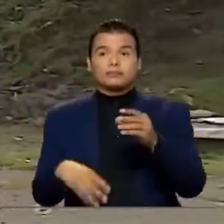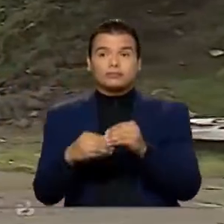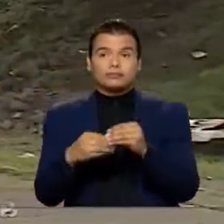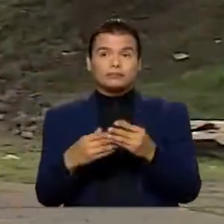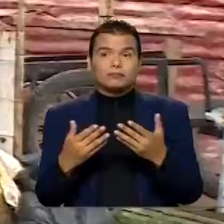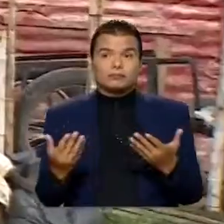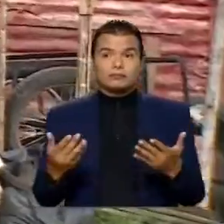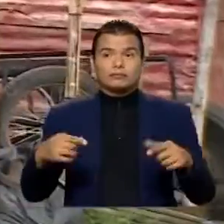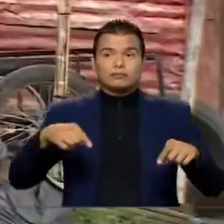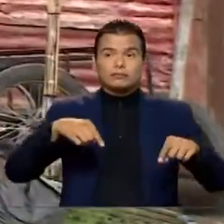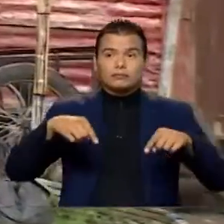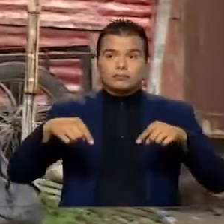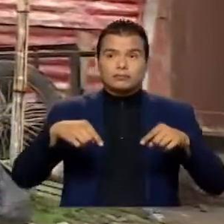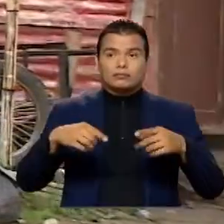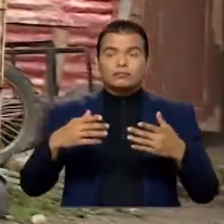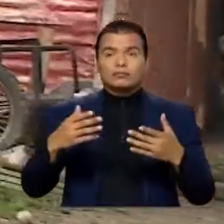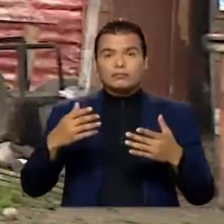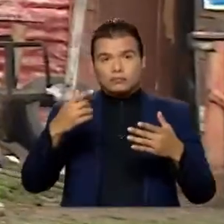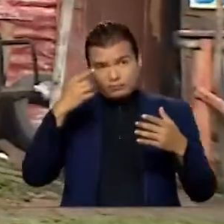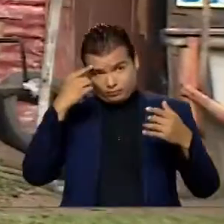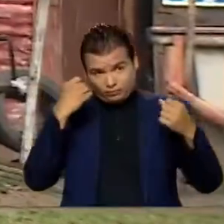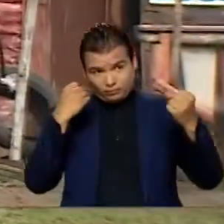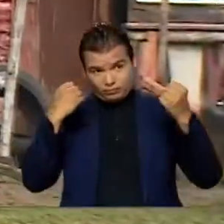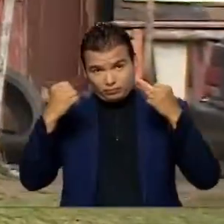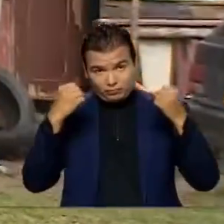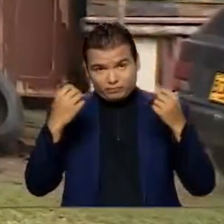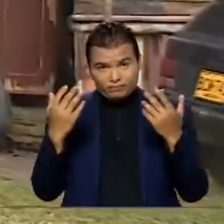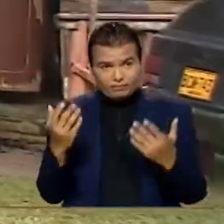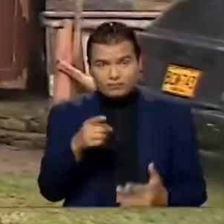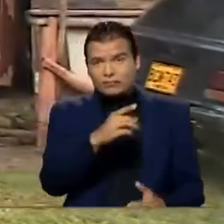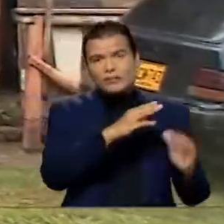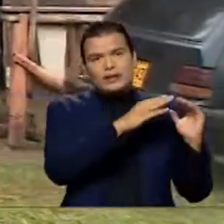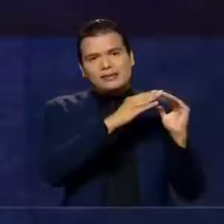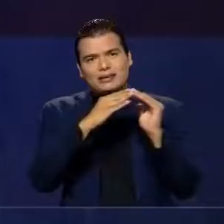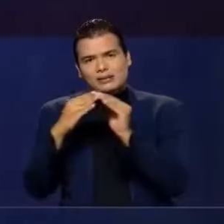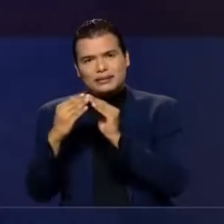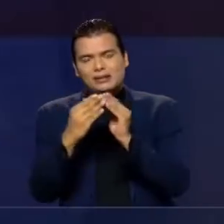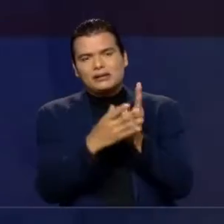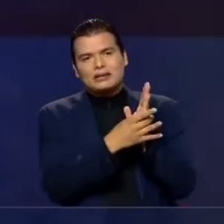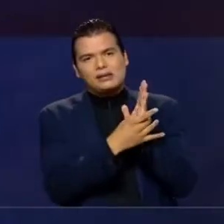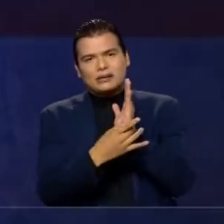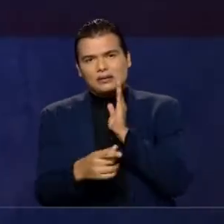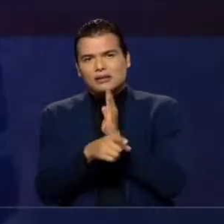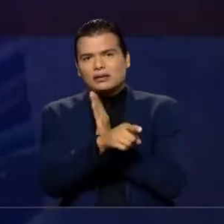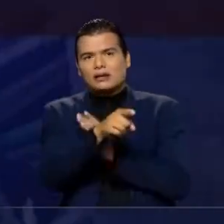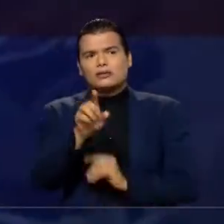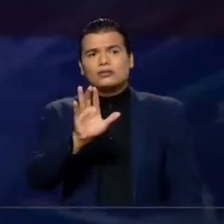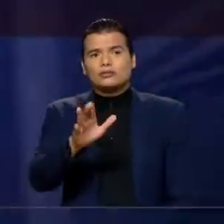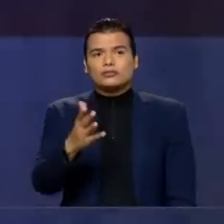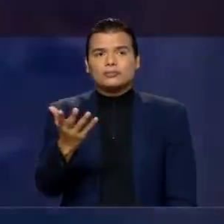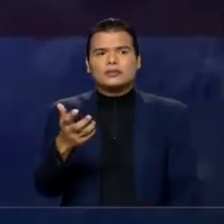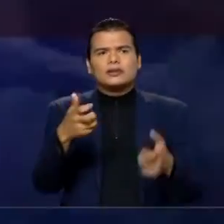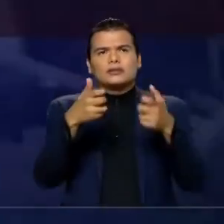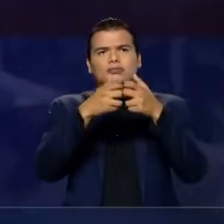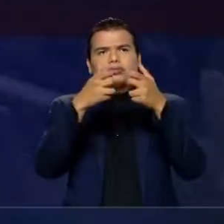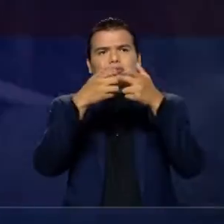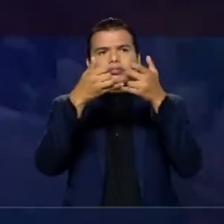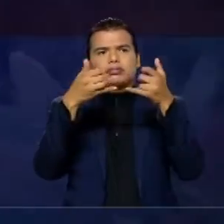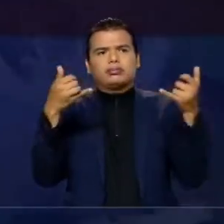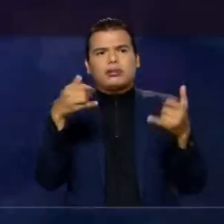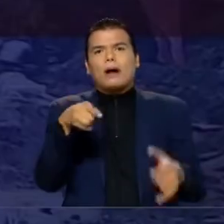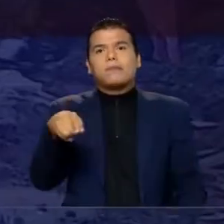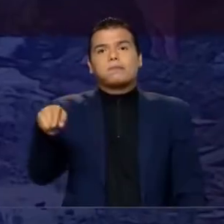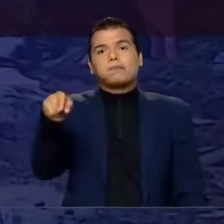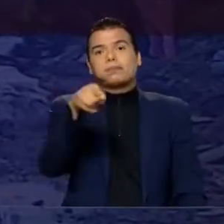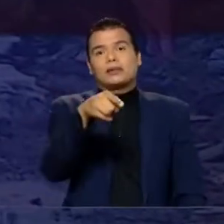las autoridades son las construcciones en zonas de invasión, donde sus conexiones irregulares provocan continuos incendios y